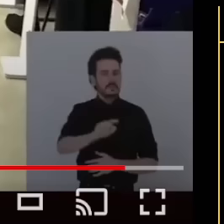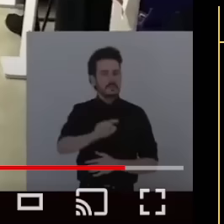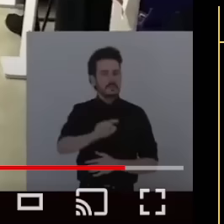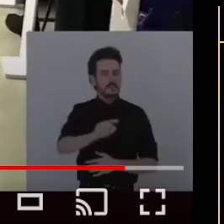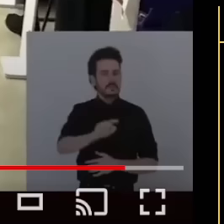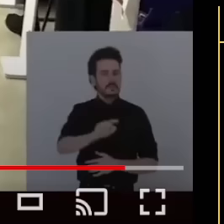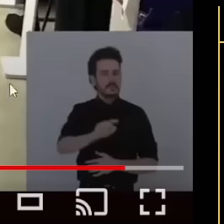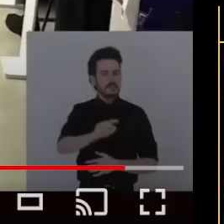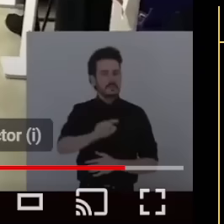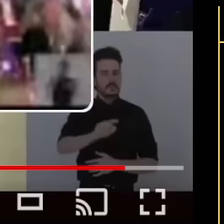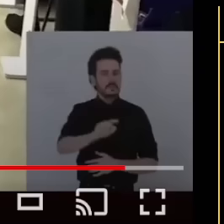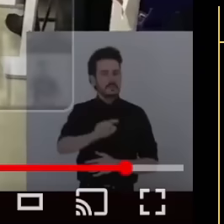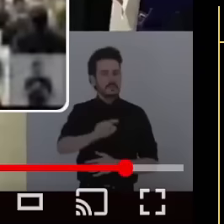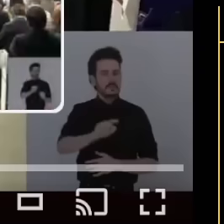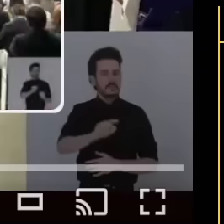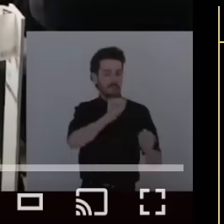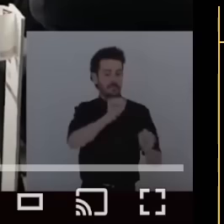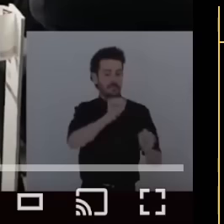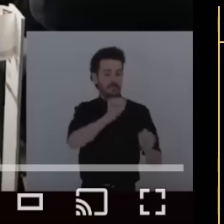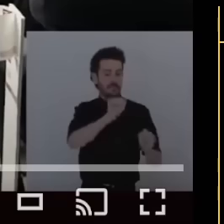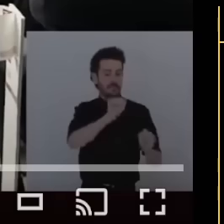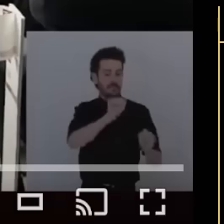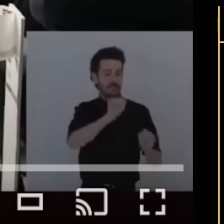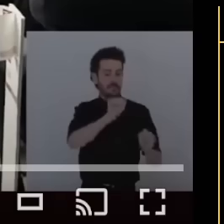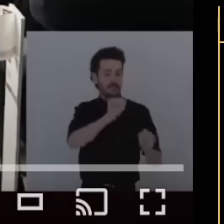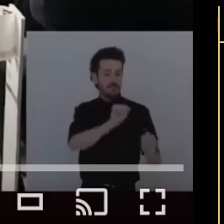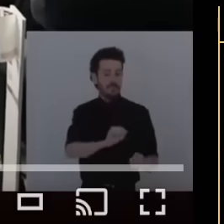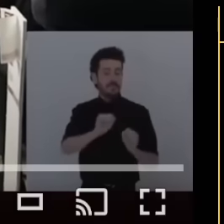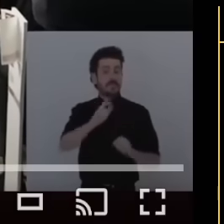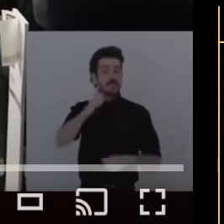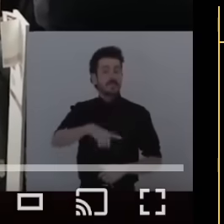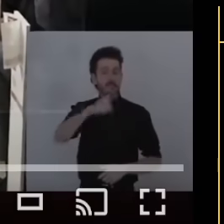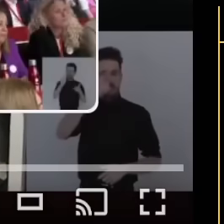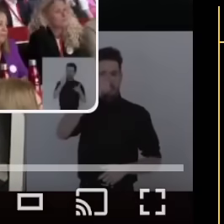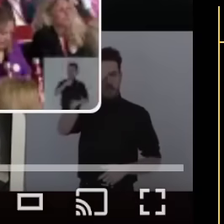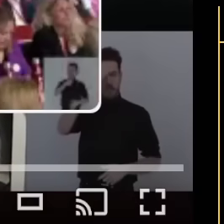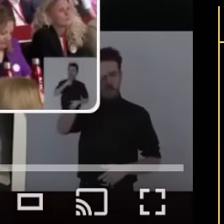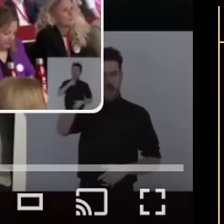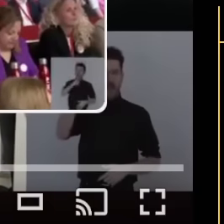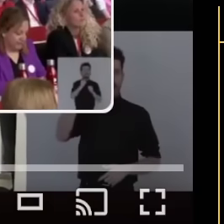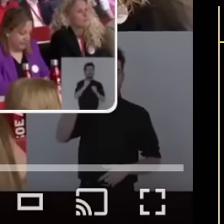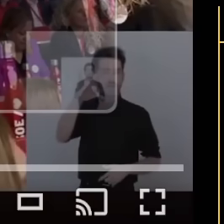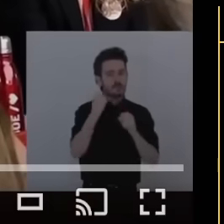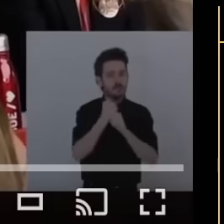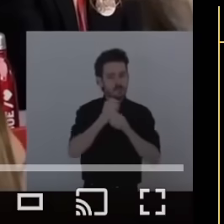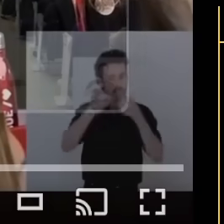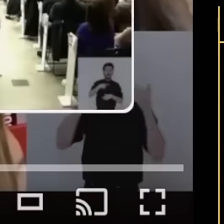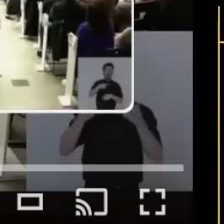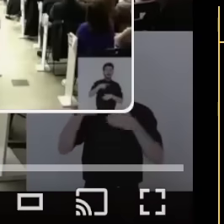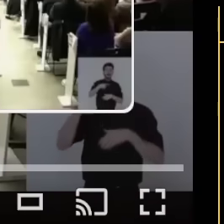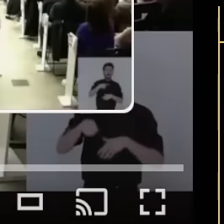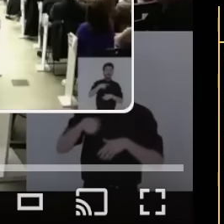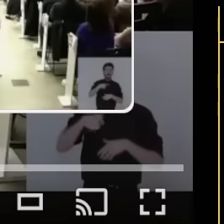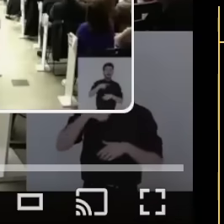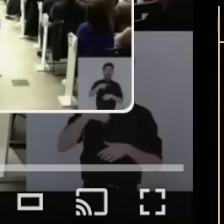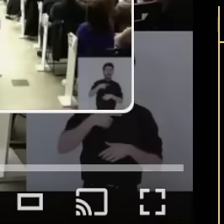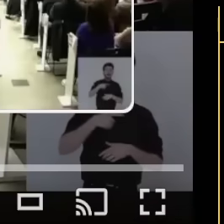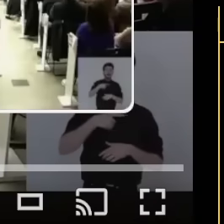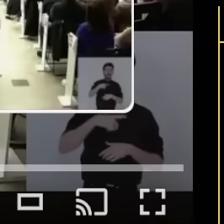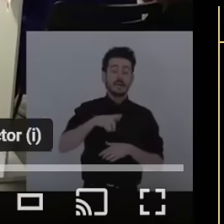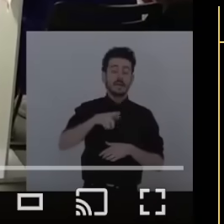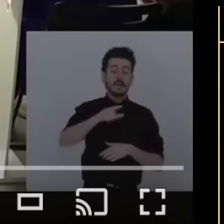a capitanear todo esto, porque ¿cuántas cosas es? Díselo otra vez, María Jesús. Trabajando por la paz, esto.